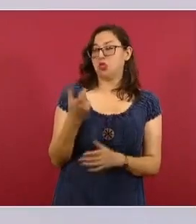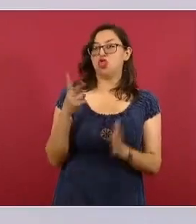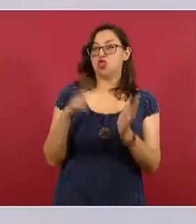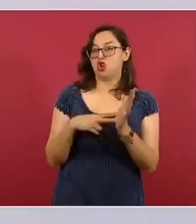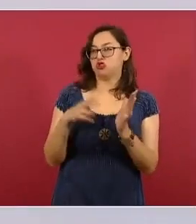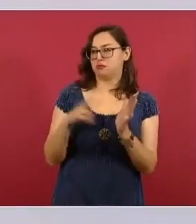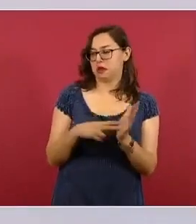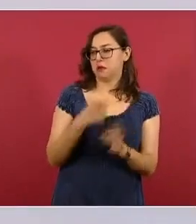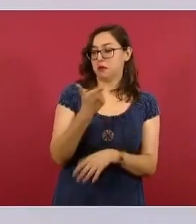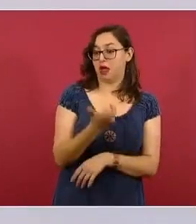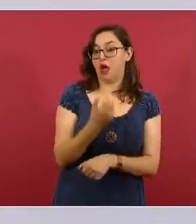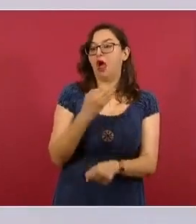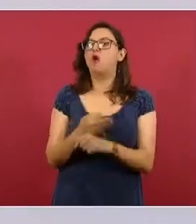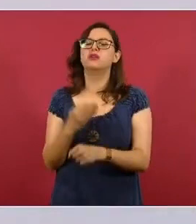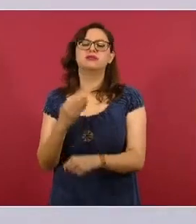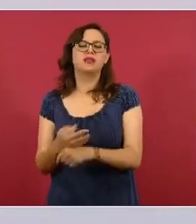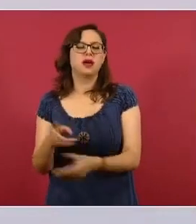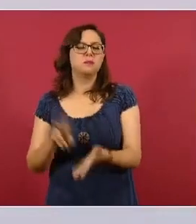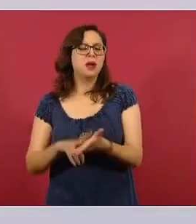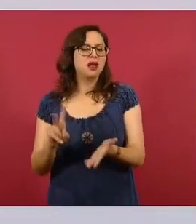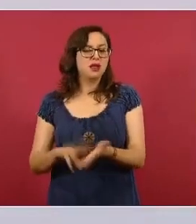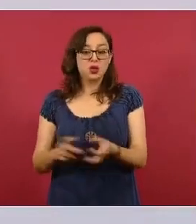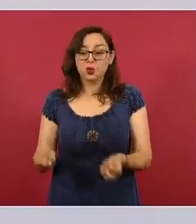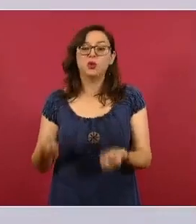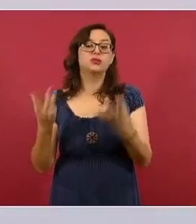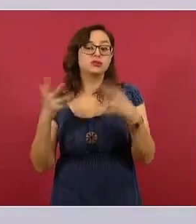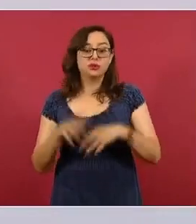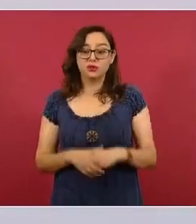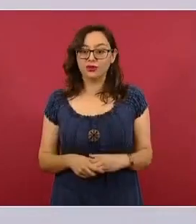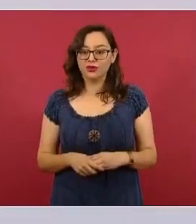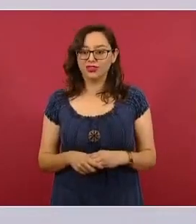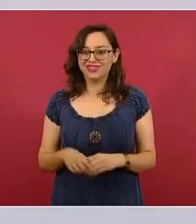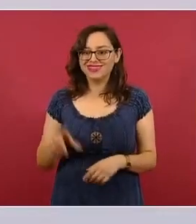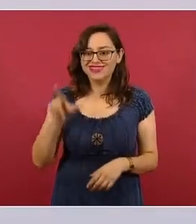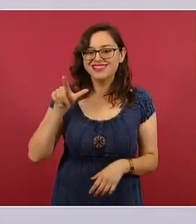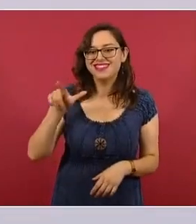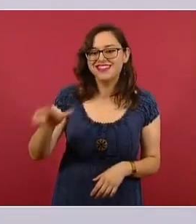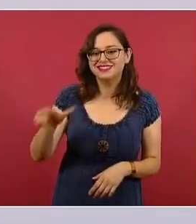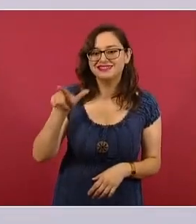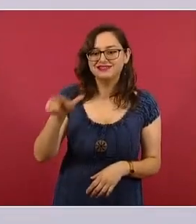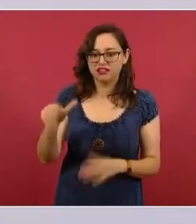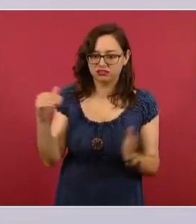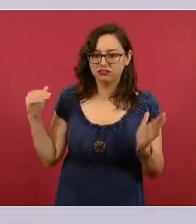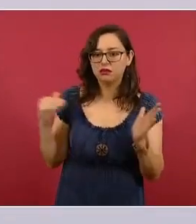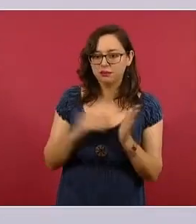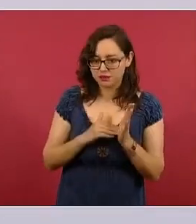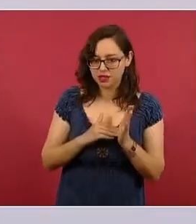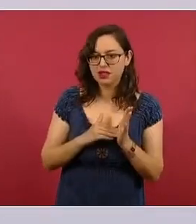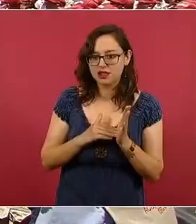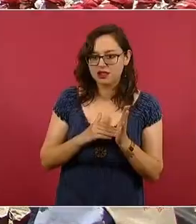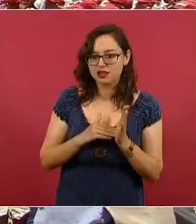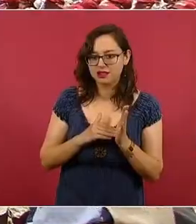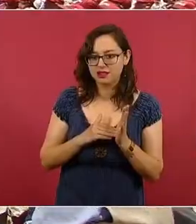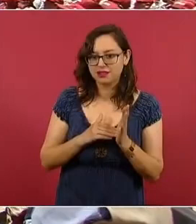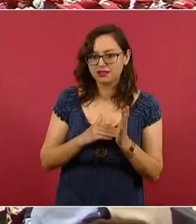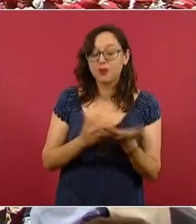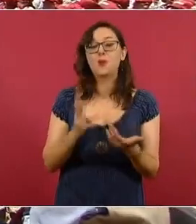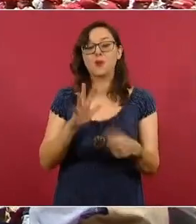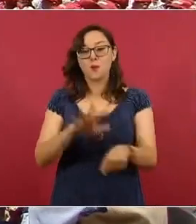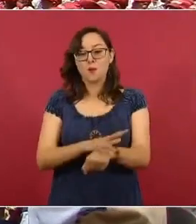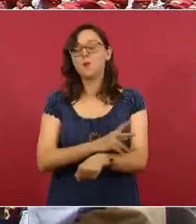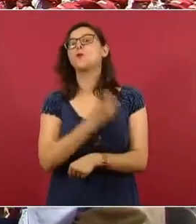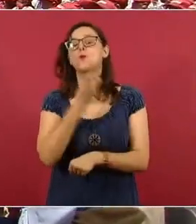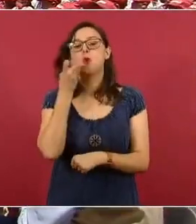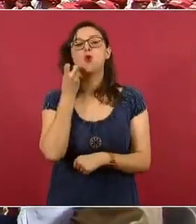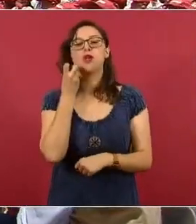por cerca de 17,000 pesos. Esa es justamente la condición